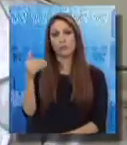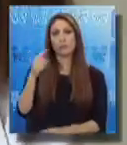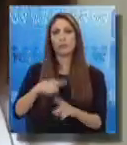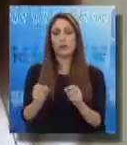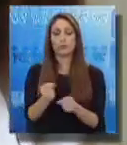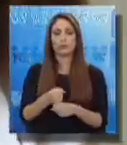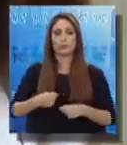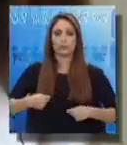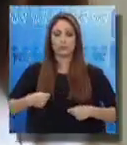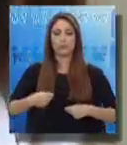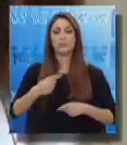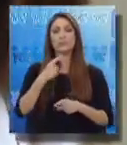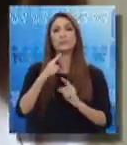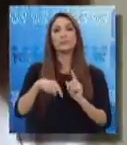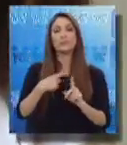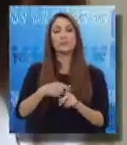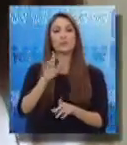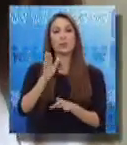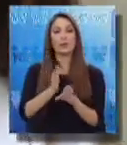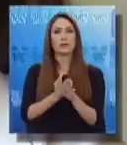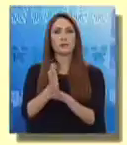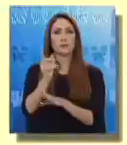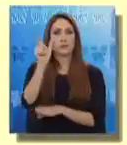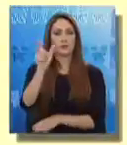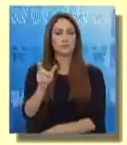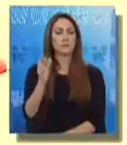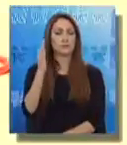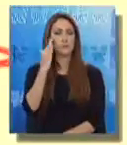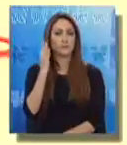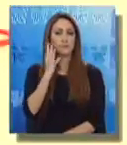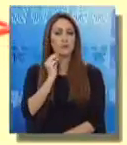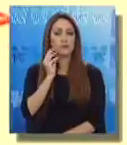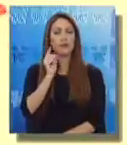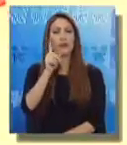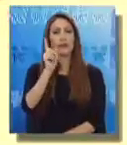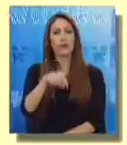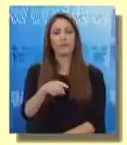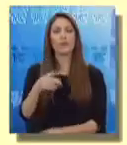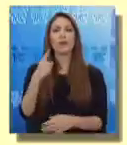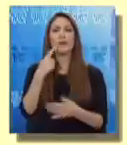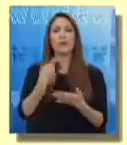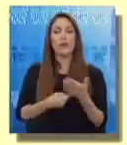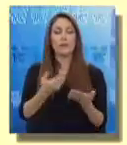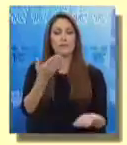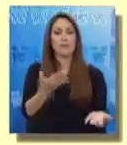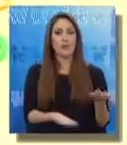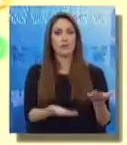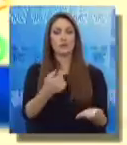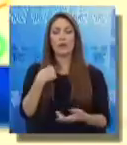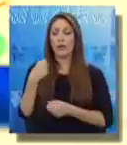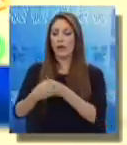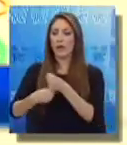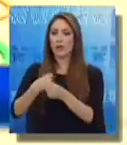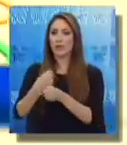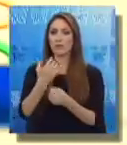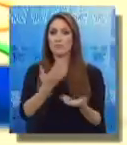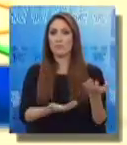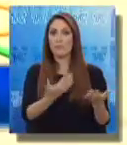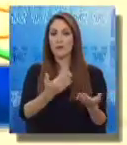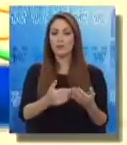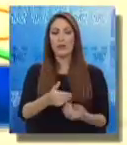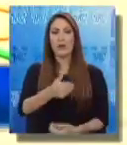peso. Pues de acuerdo con los especialistas, al hablar de desnutrición, debemos tomar en cuenta la talla y el peso según la edad de la persona. En el caso de los